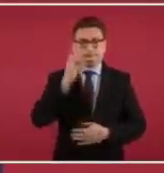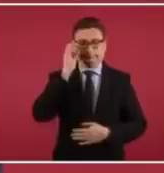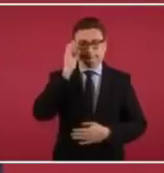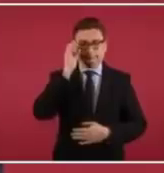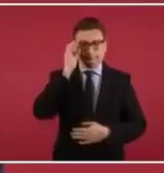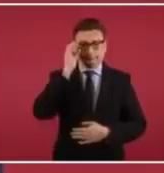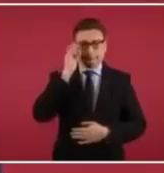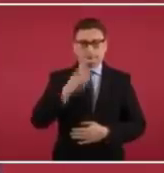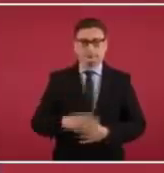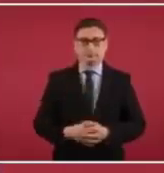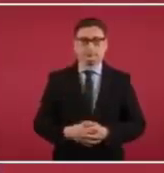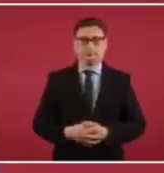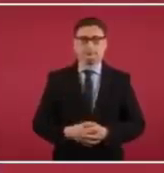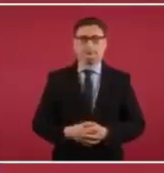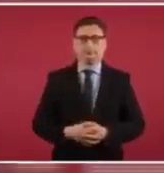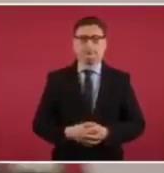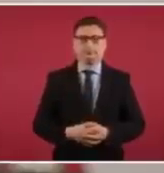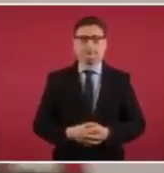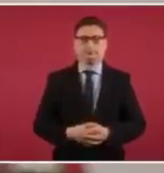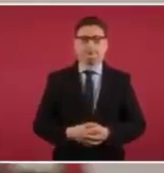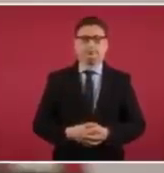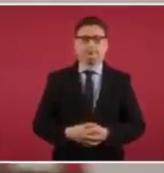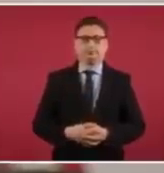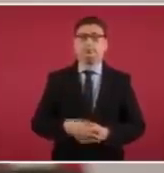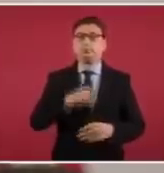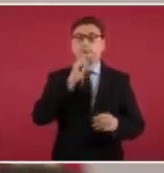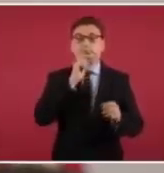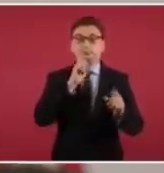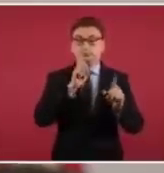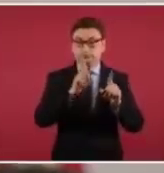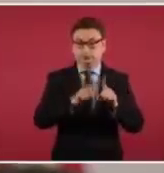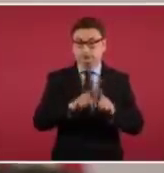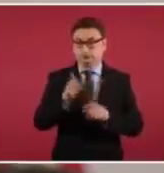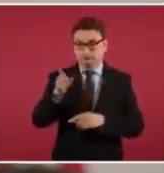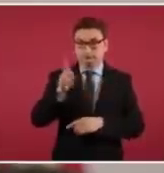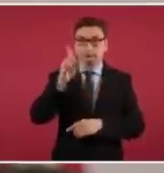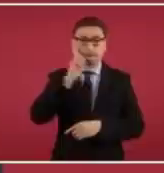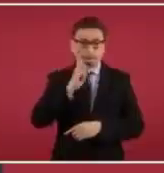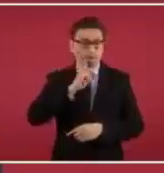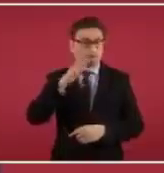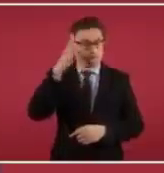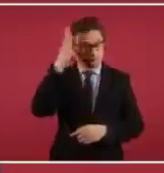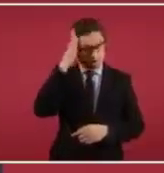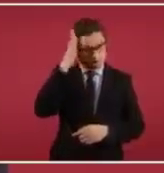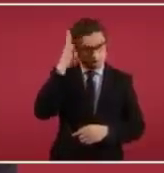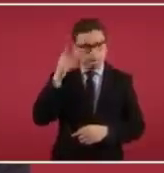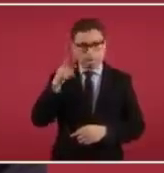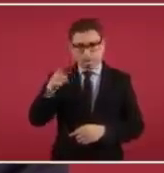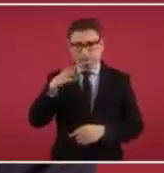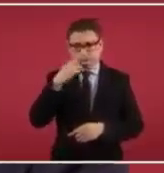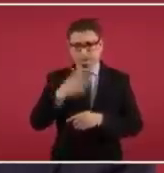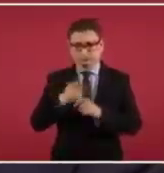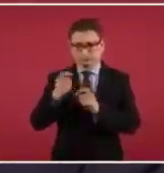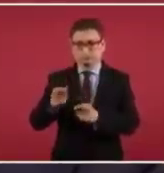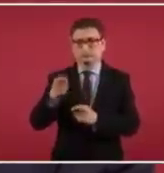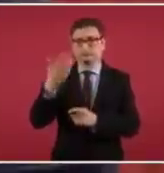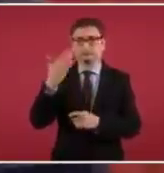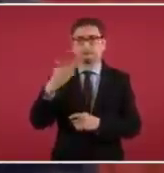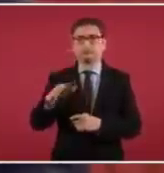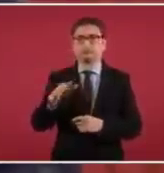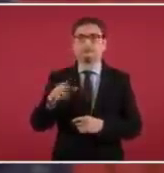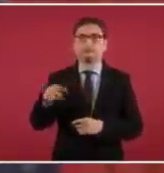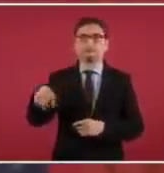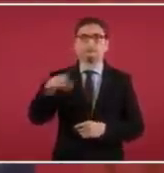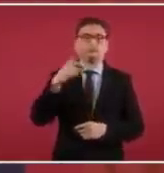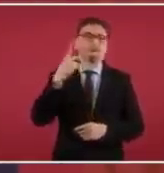también es dirigente de los